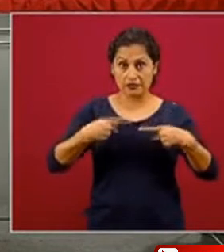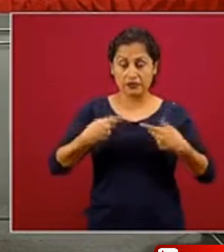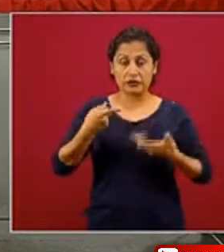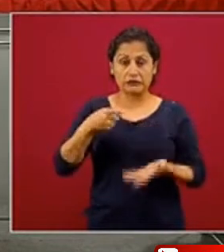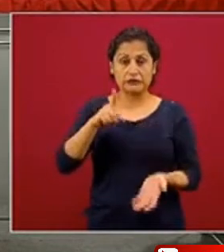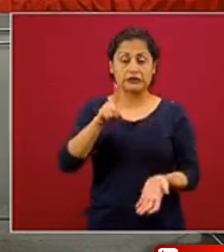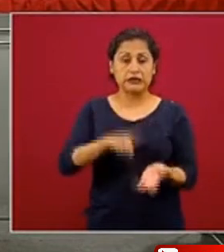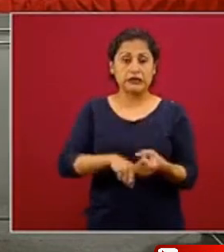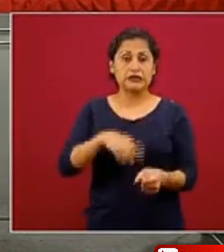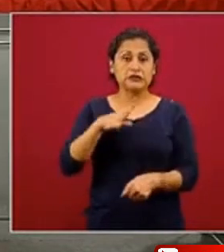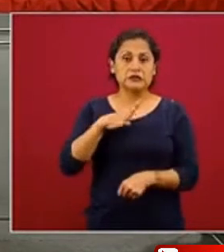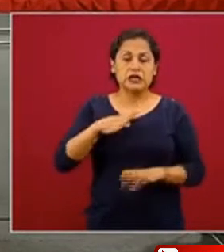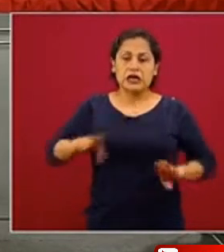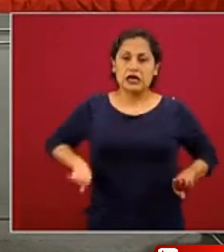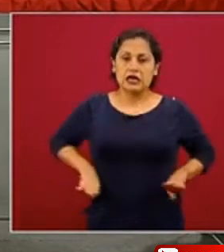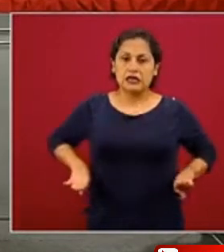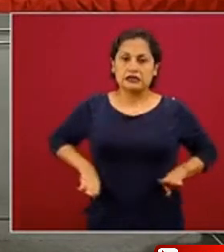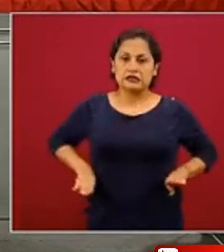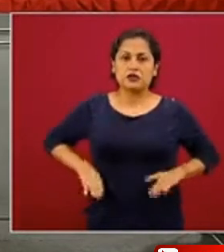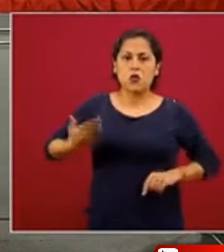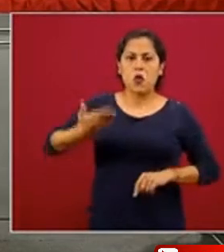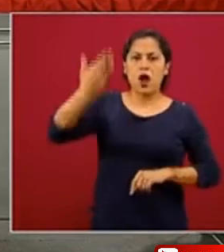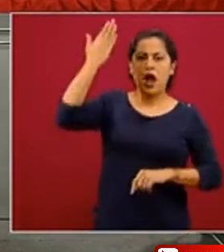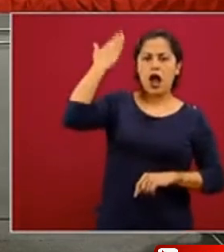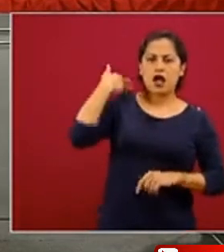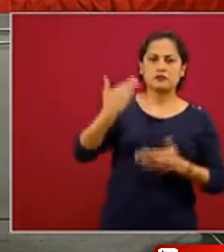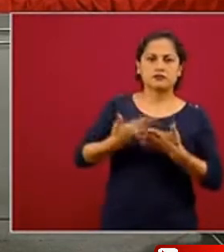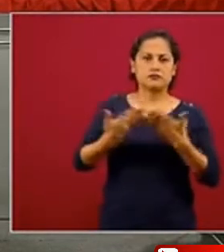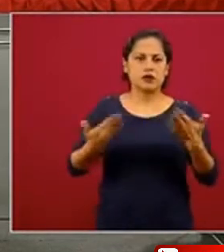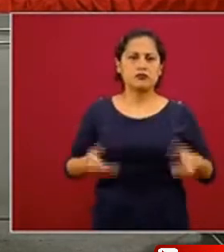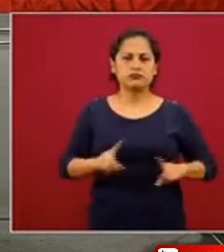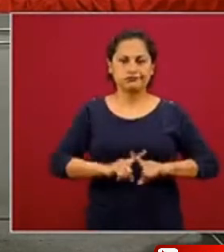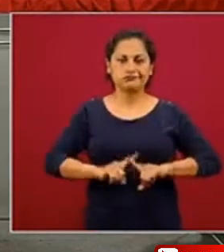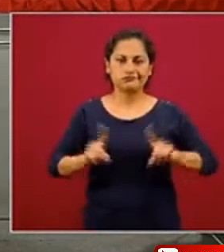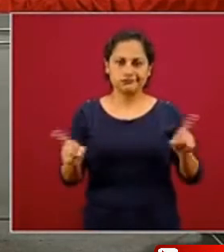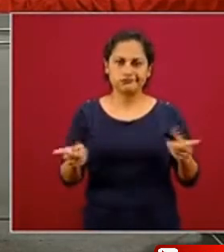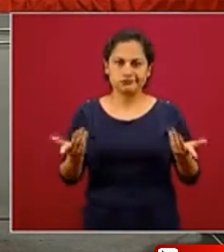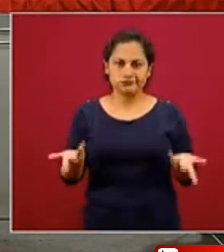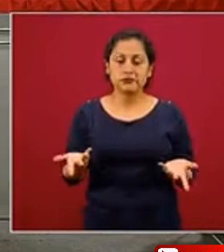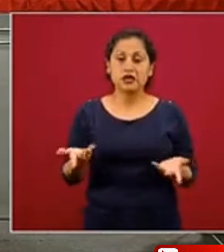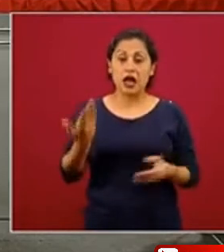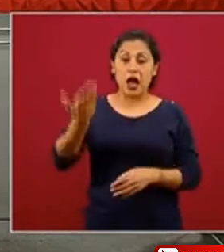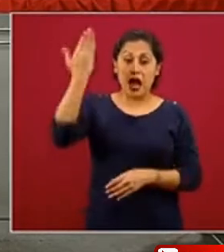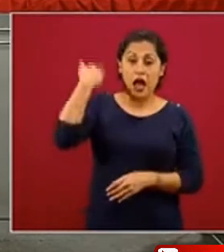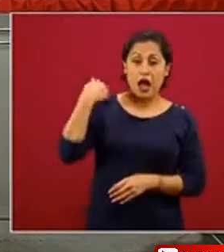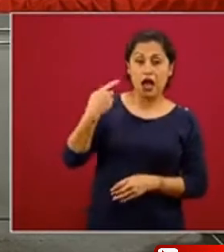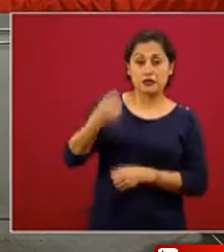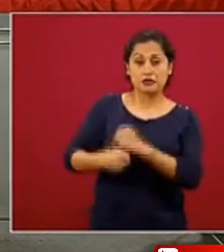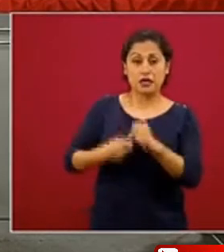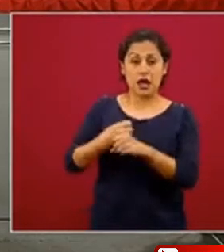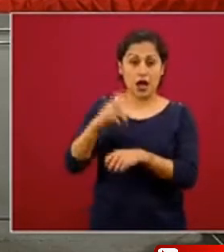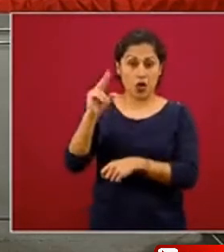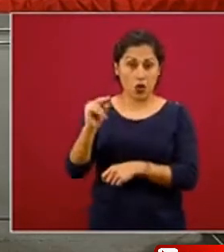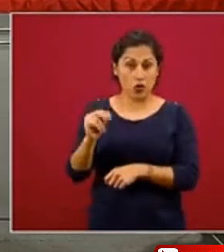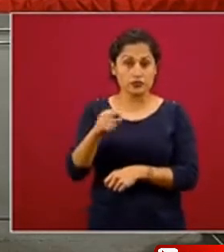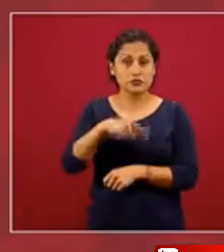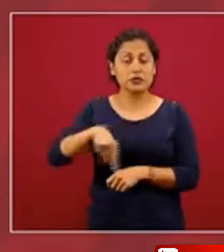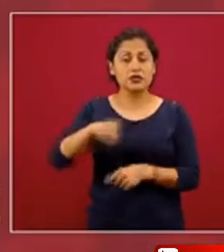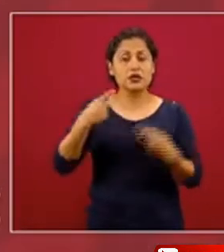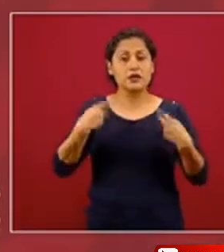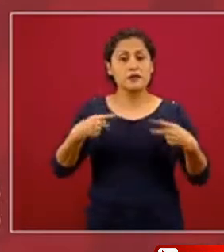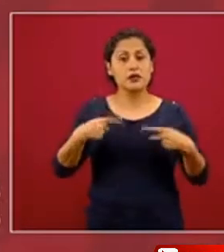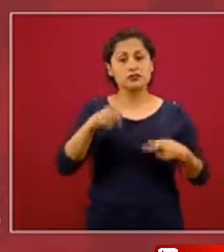importantemente desde los años 80. En esos tiempos, el perfil epidemiológico, es decir, la